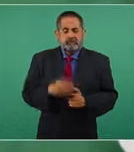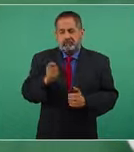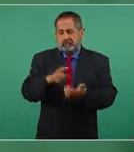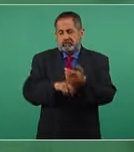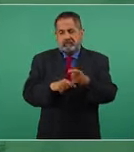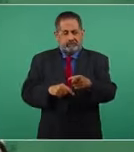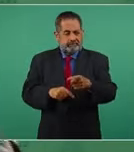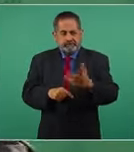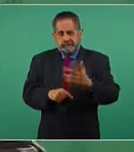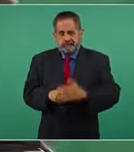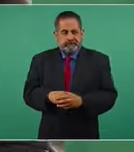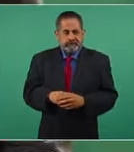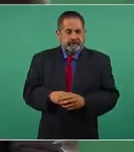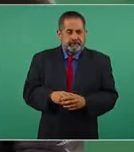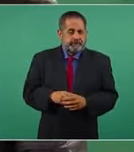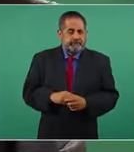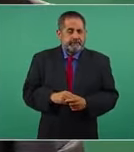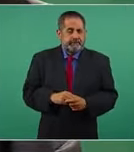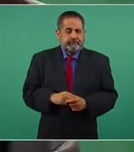tiene